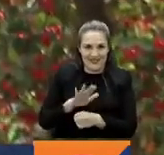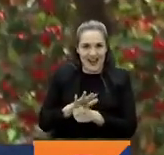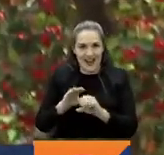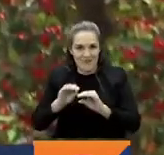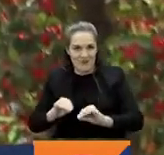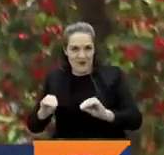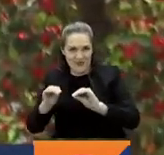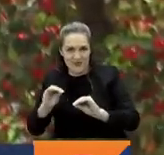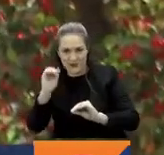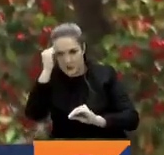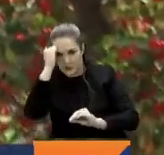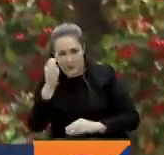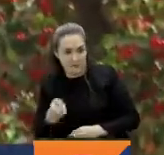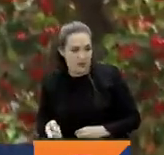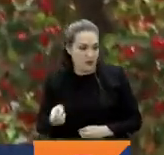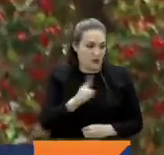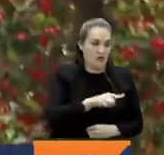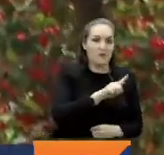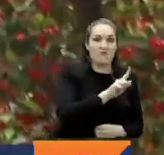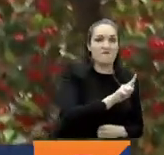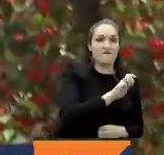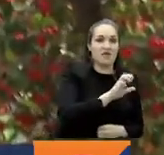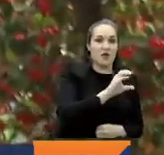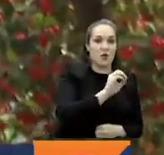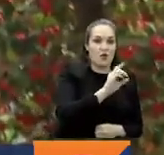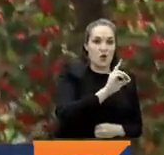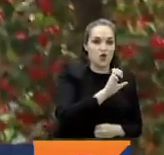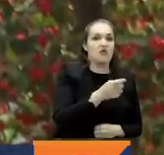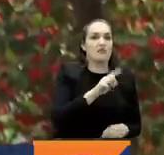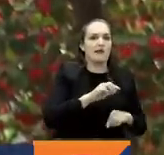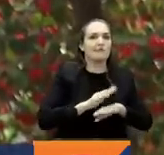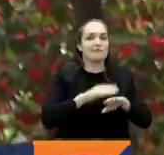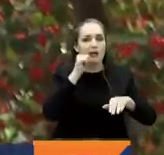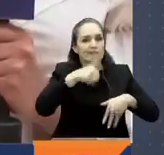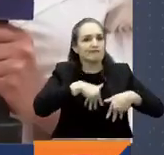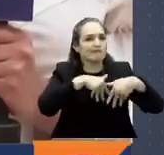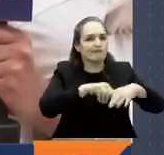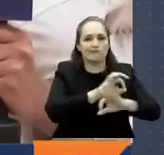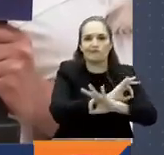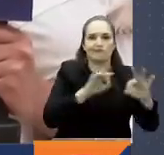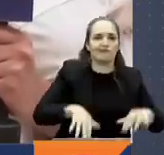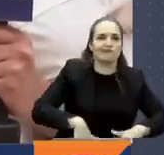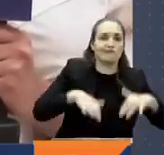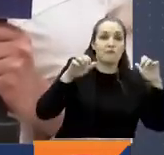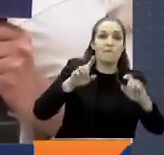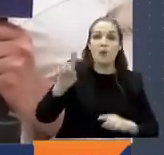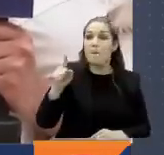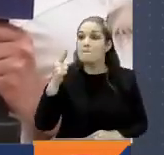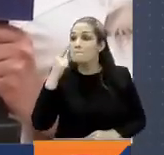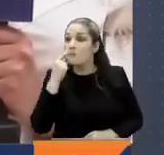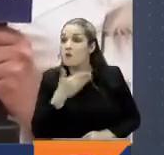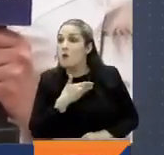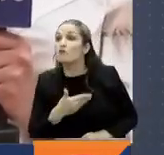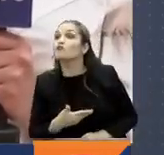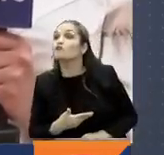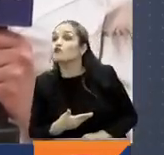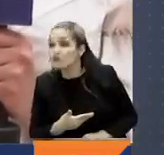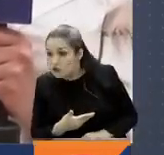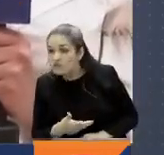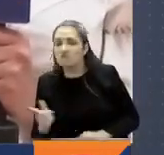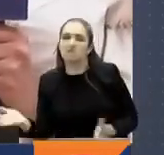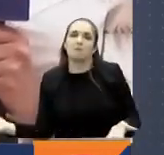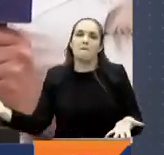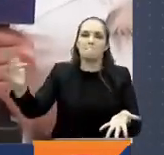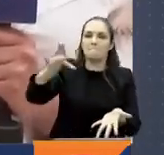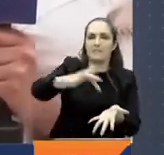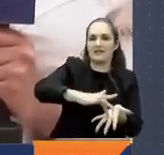abiertos desde las 6 de la mañana para poder recibir a los alumnos que cuenten con el aval de sus padres para poder recibir las clases de manera